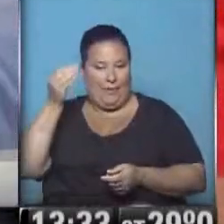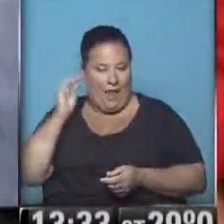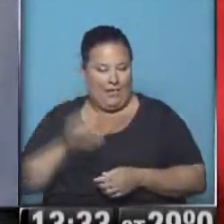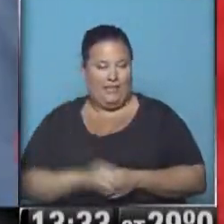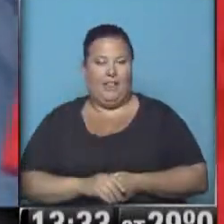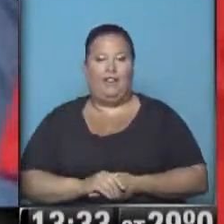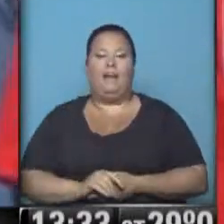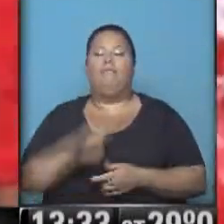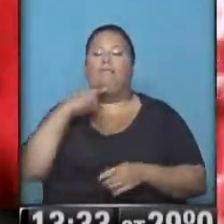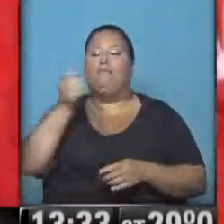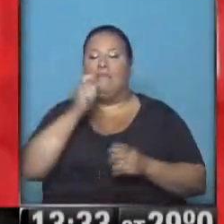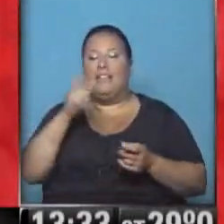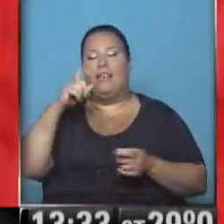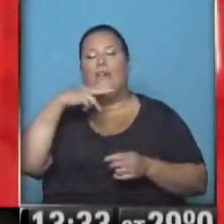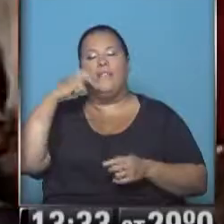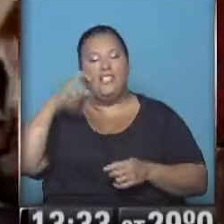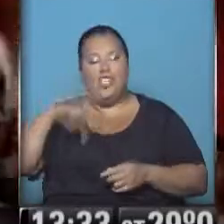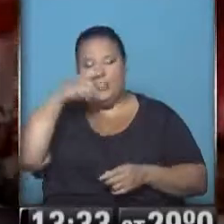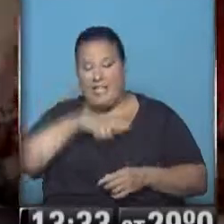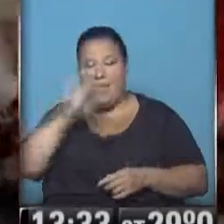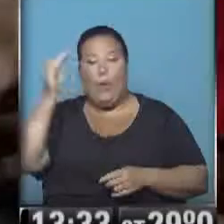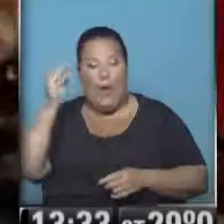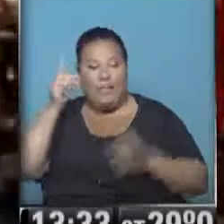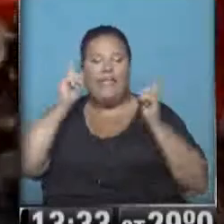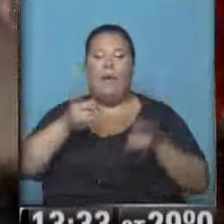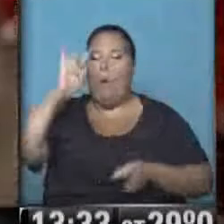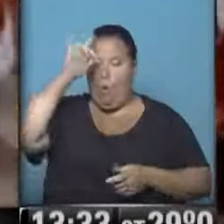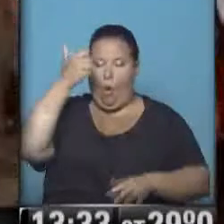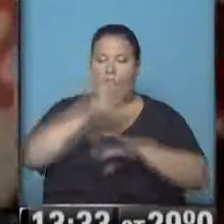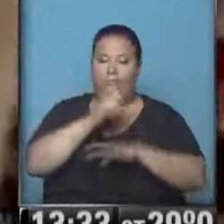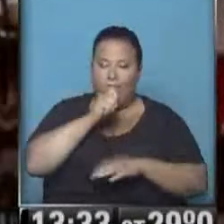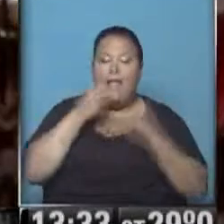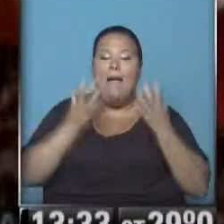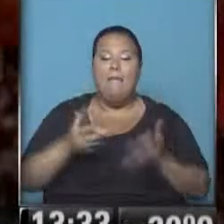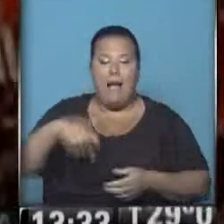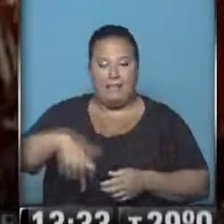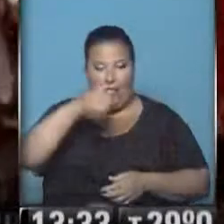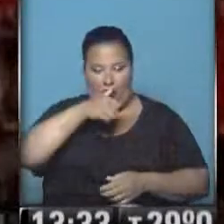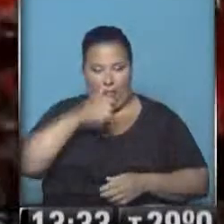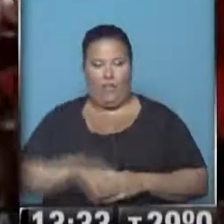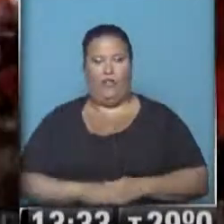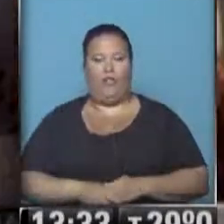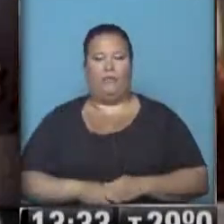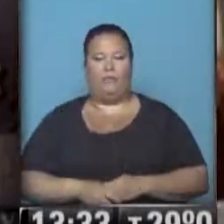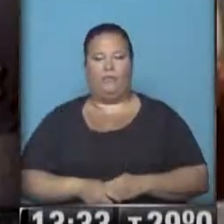de la cobertura de visión 7 tanto en brasil como en uruguay lo que ocurra este 2